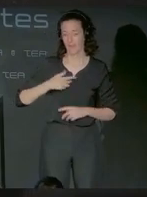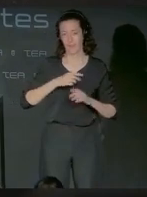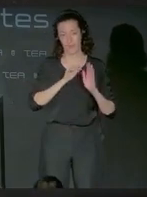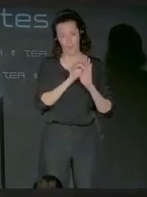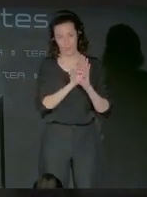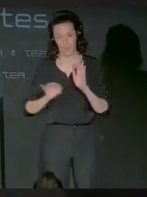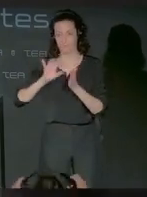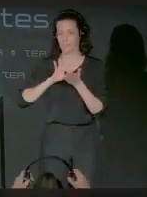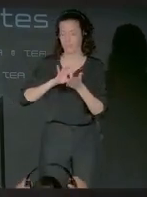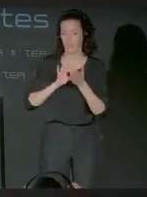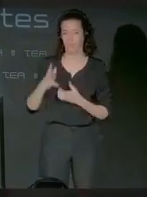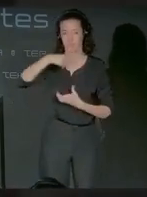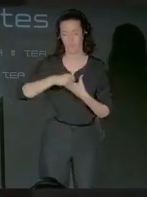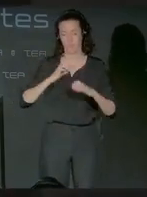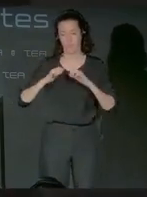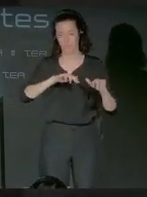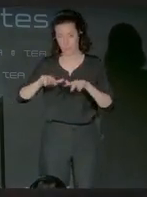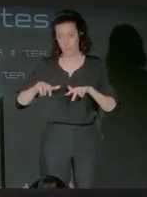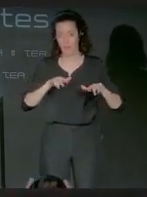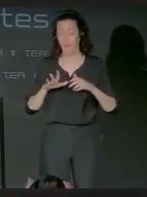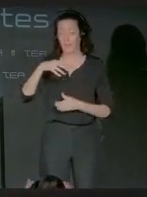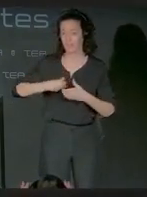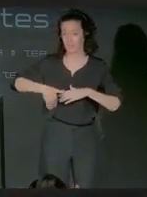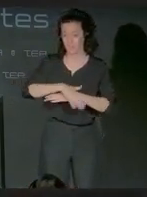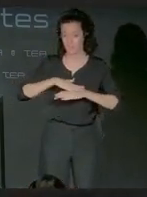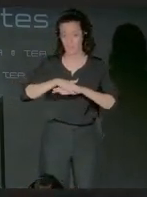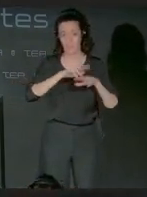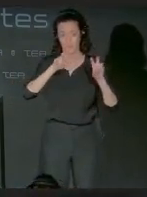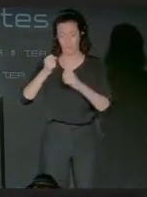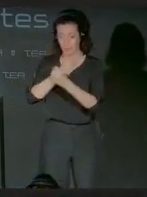en el Ministerio de asuntos económicos y transformación digital